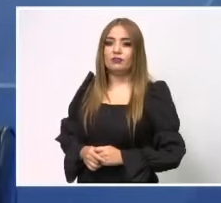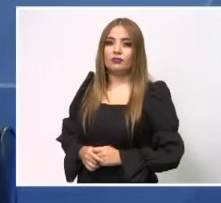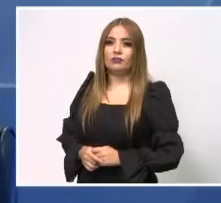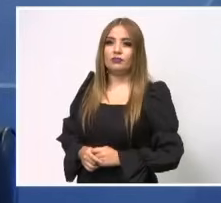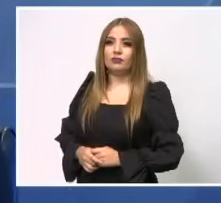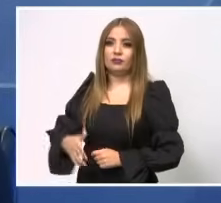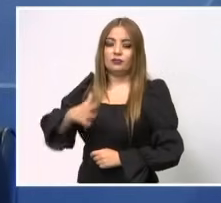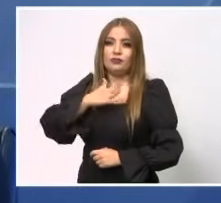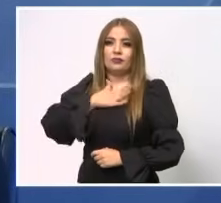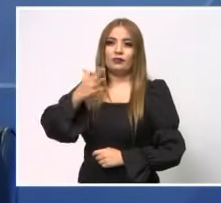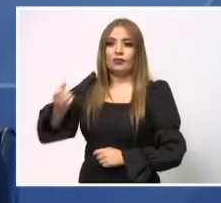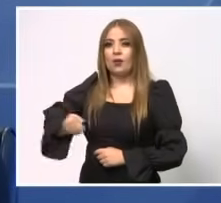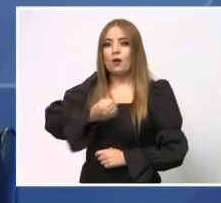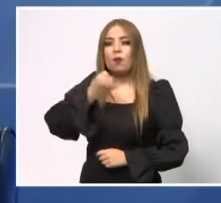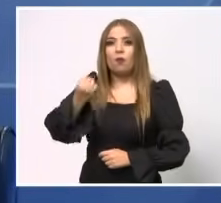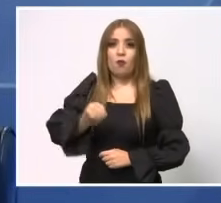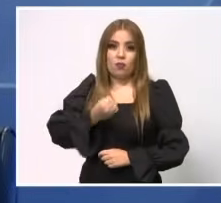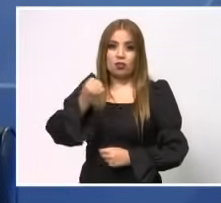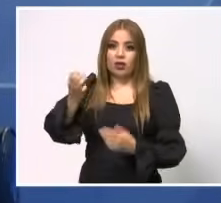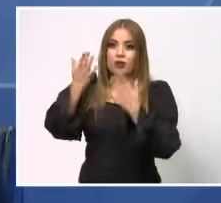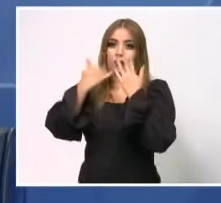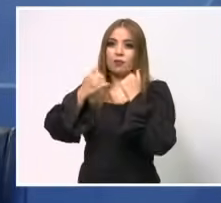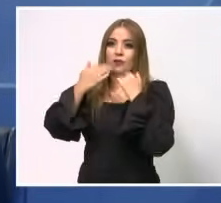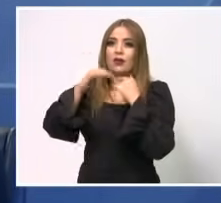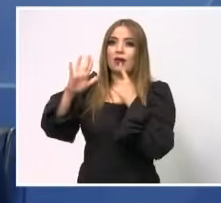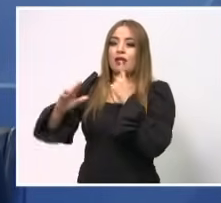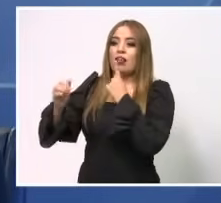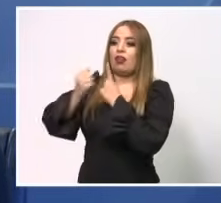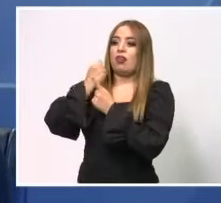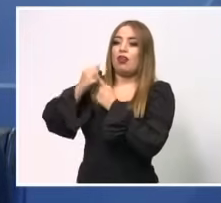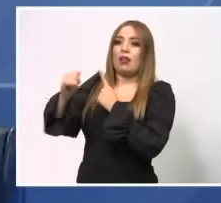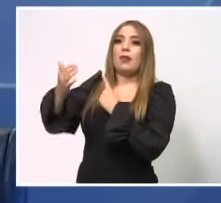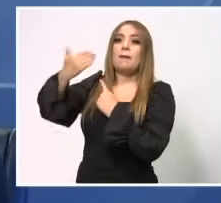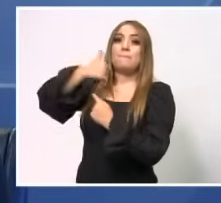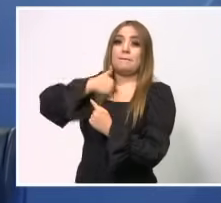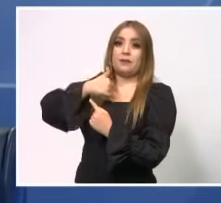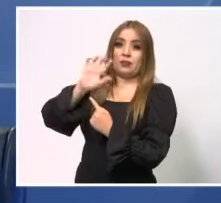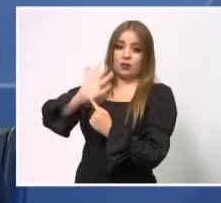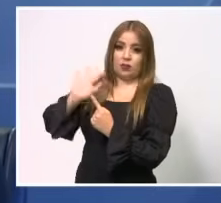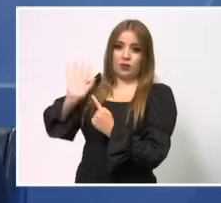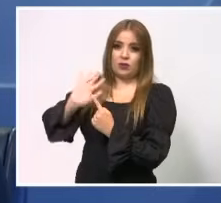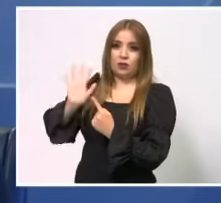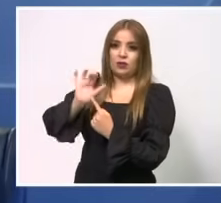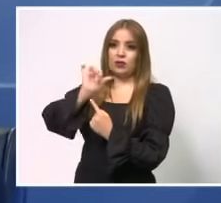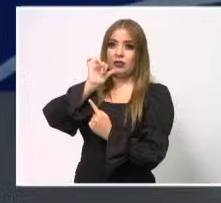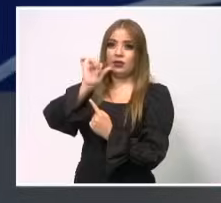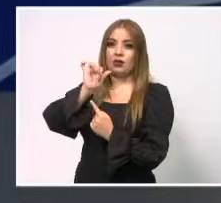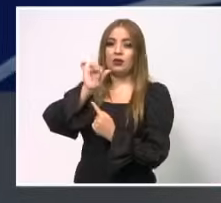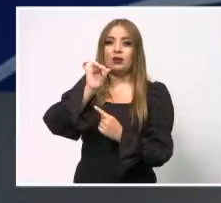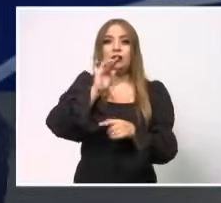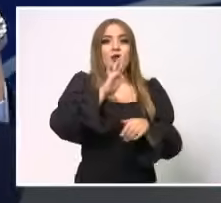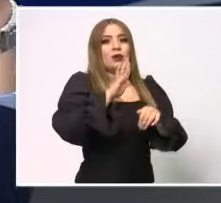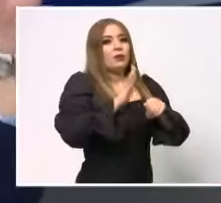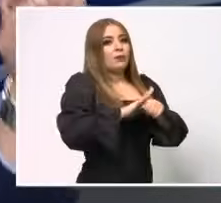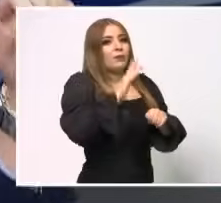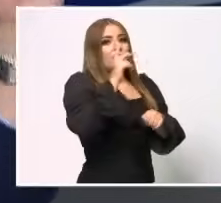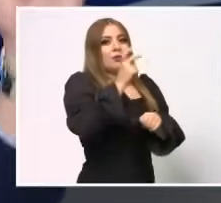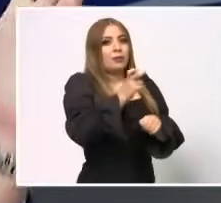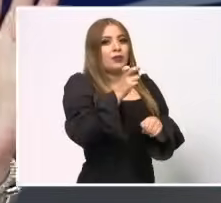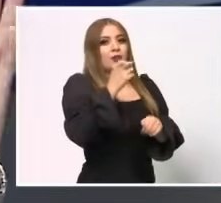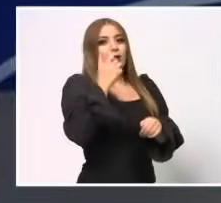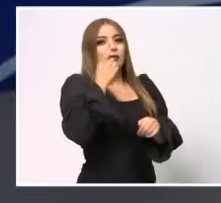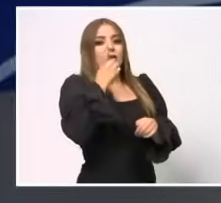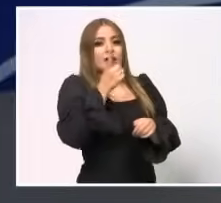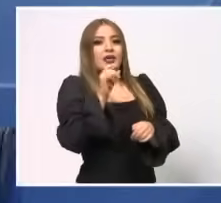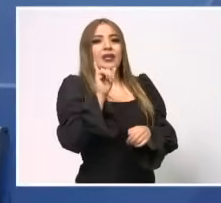Afortunadamente no hubo la agresión física pues o sea no solo fue por eso dice el club el intento